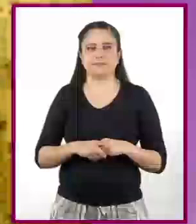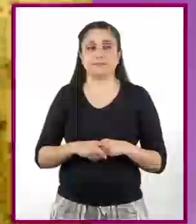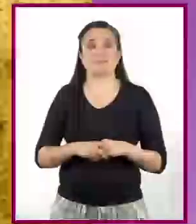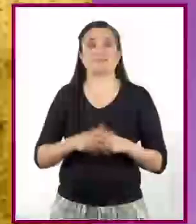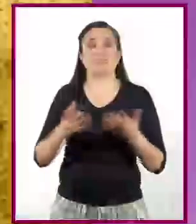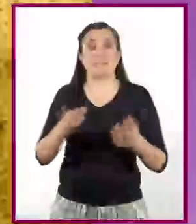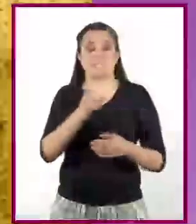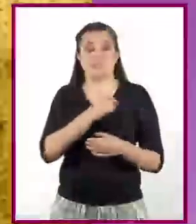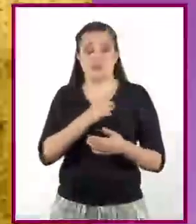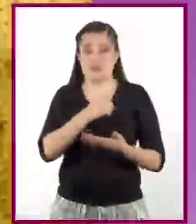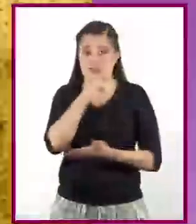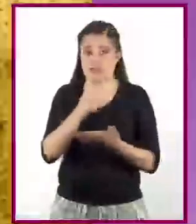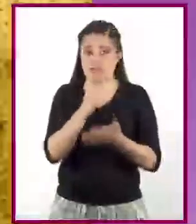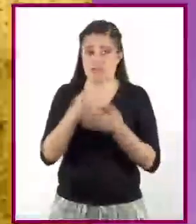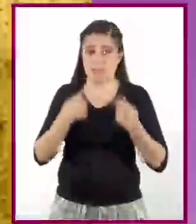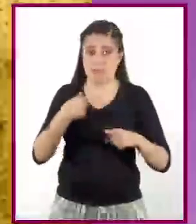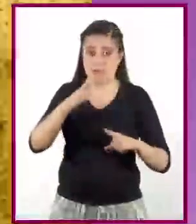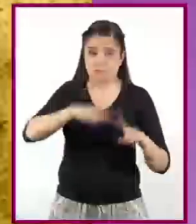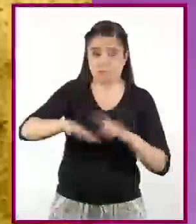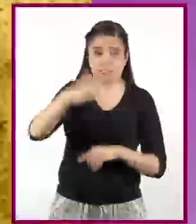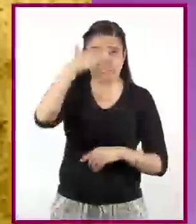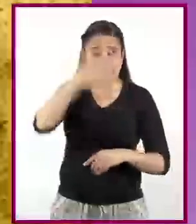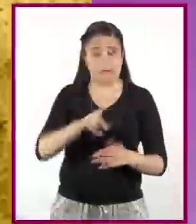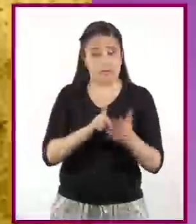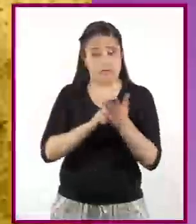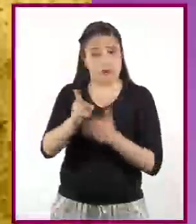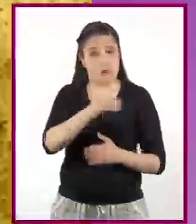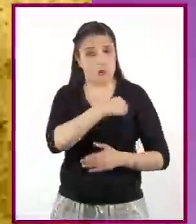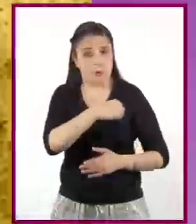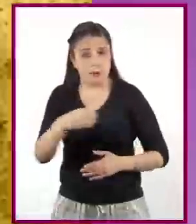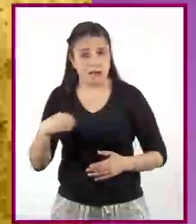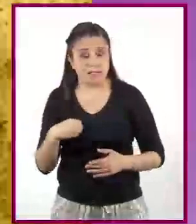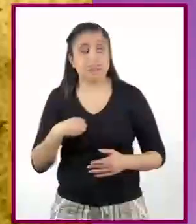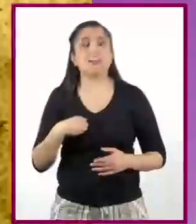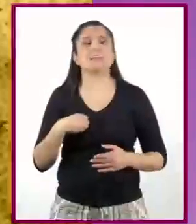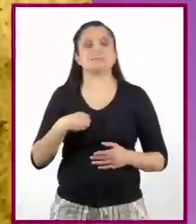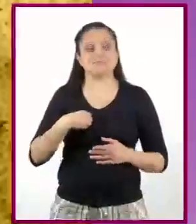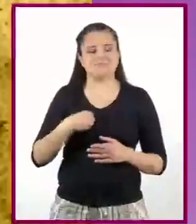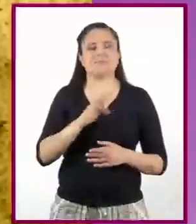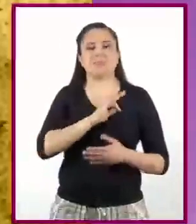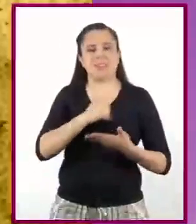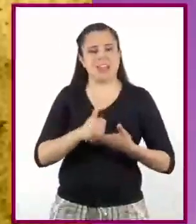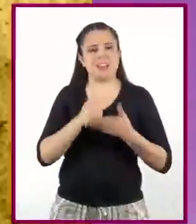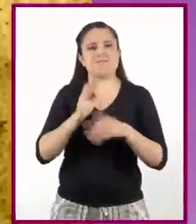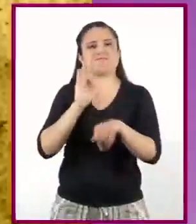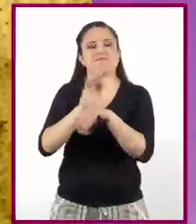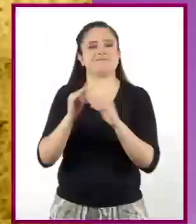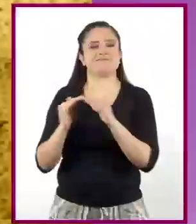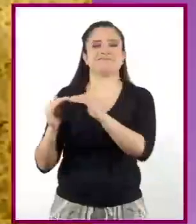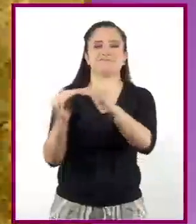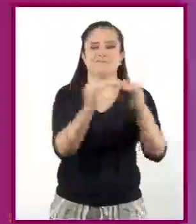Solo la ciudadanía consciente de sus derechos y obligaciones ayudará a realizar el sueño de la democracia.